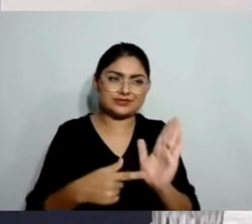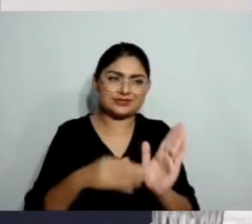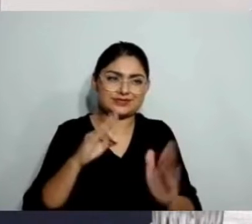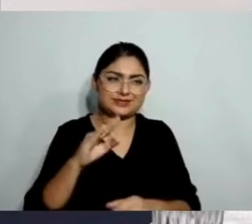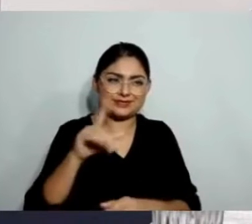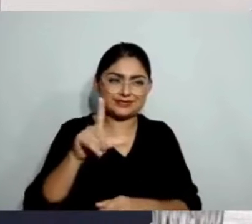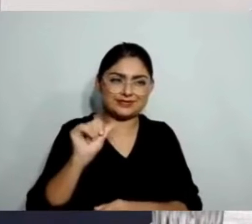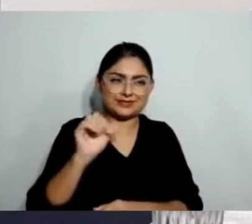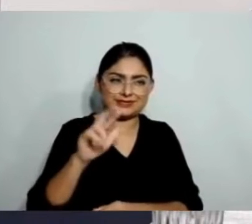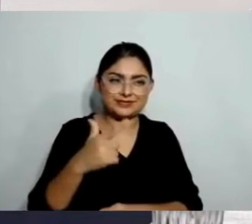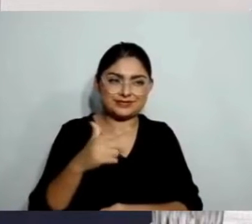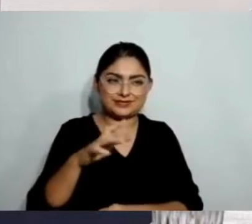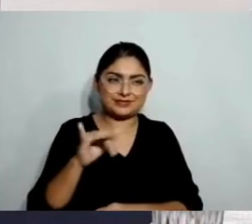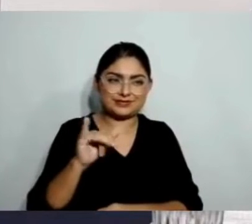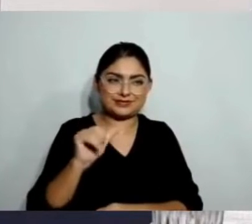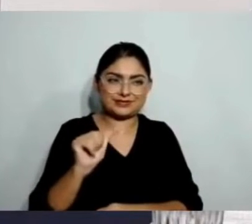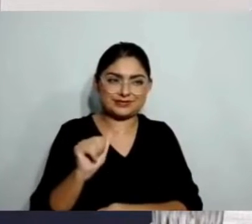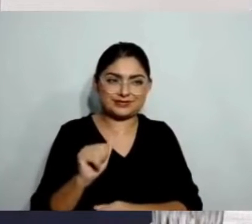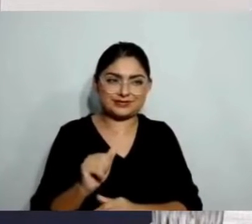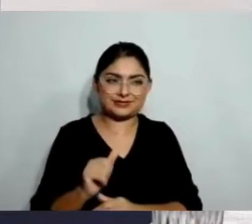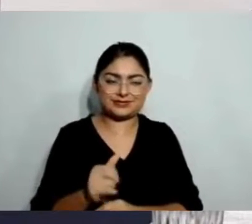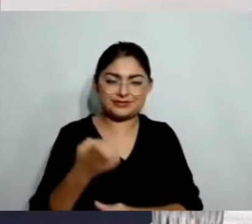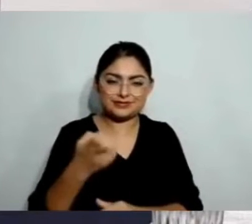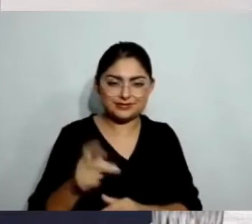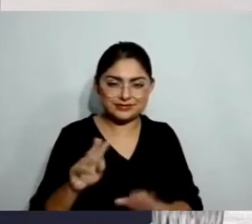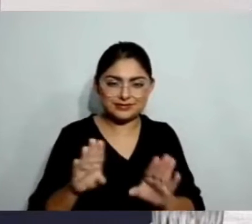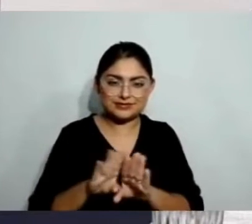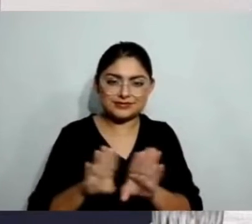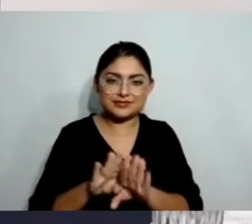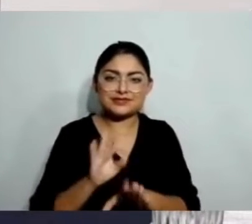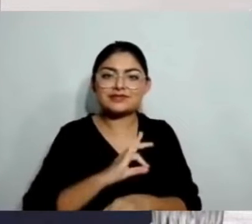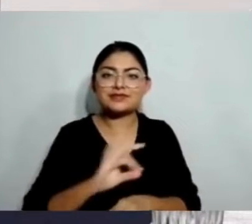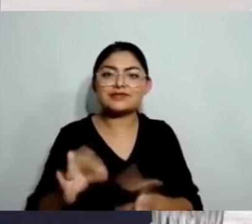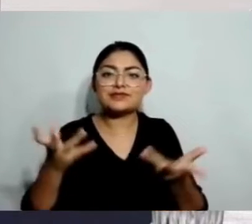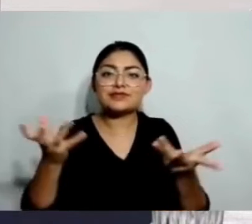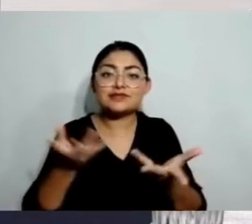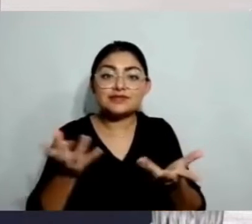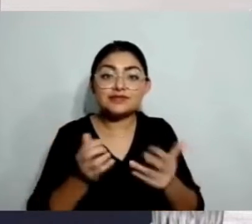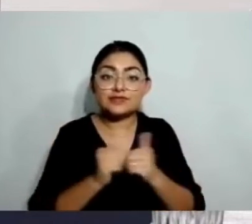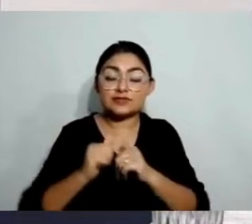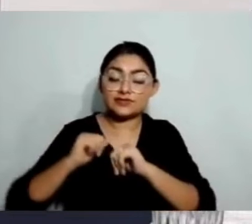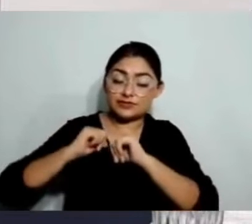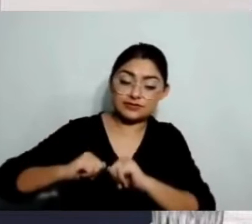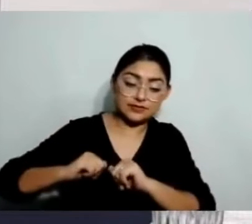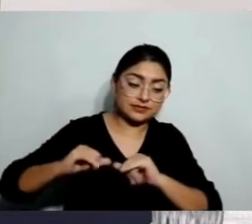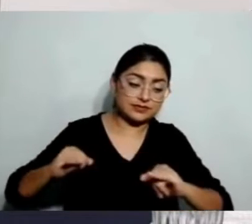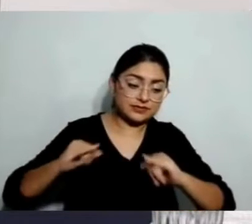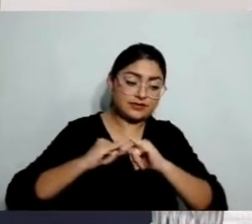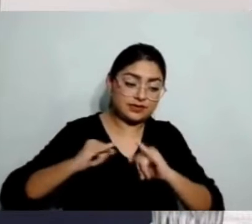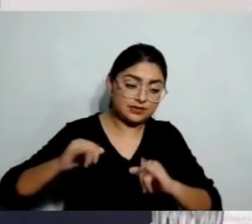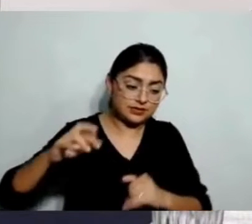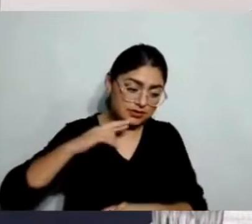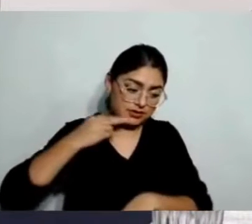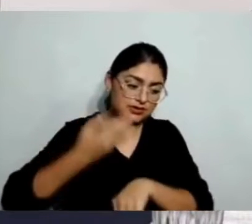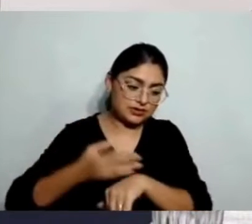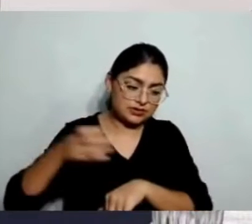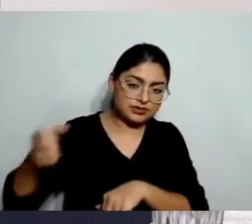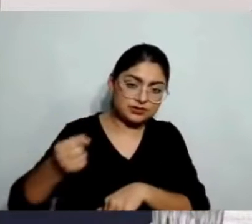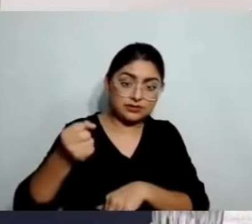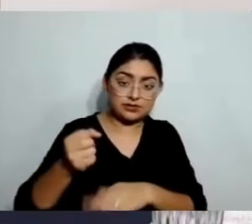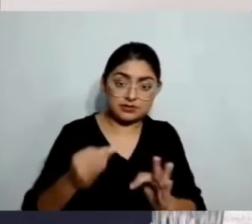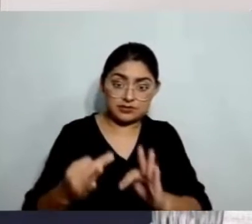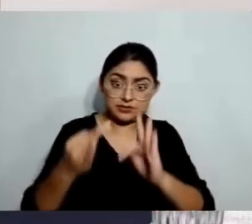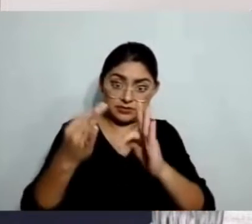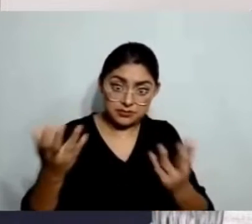Pero cómo actuar Bueno hay que dirigir ante la institución competente y y estas cosas créanme